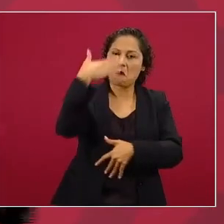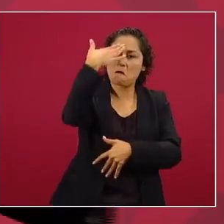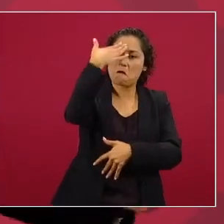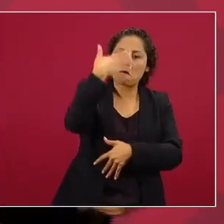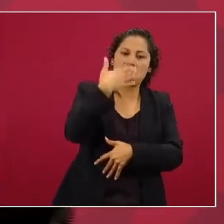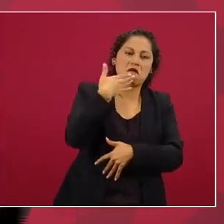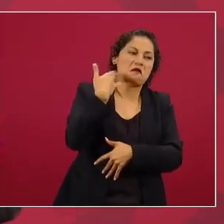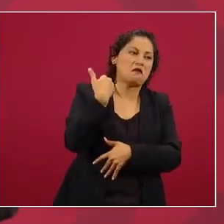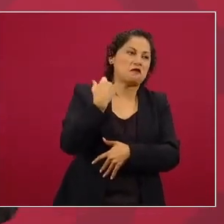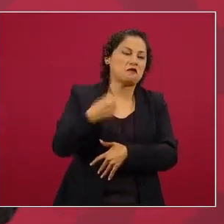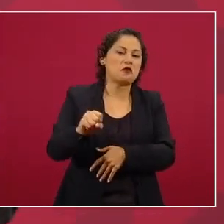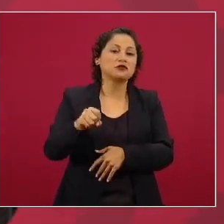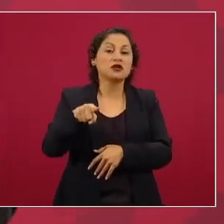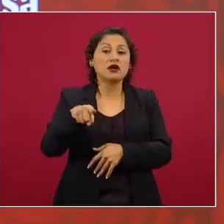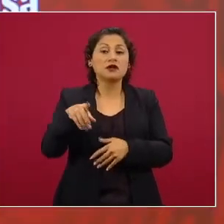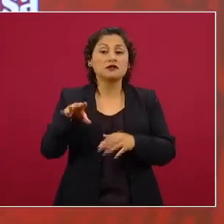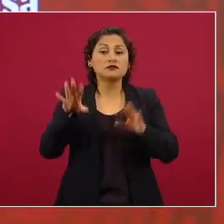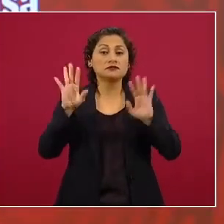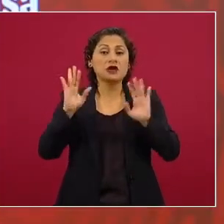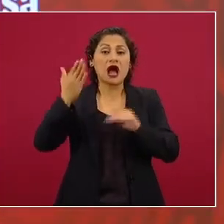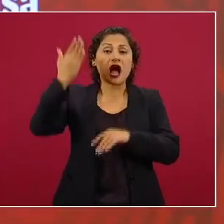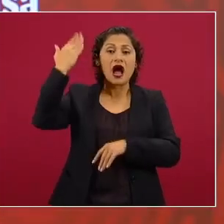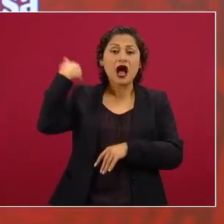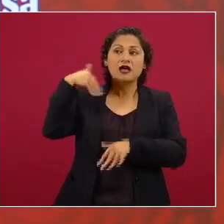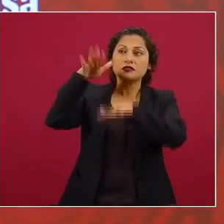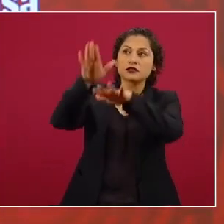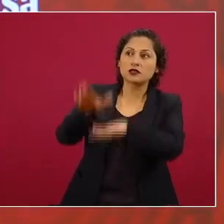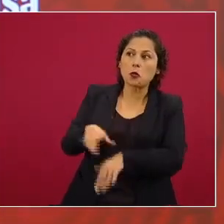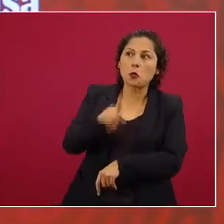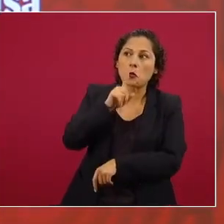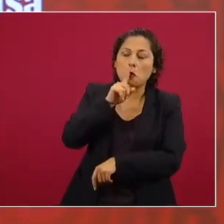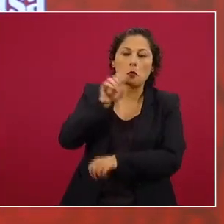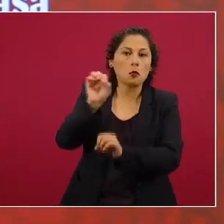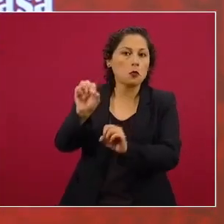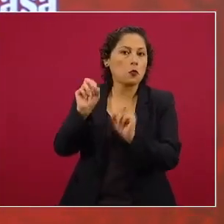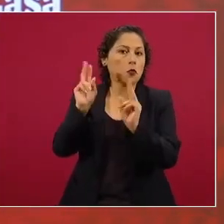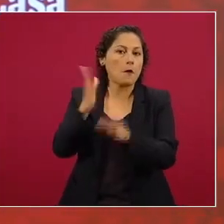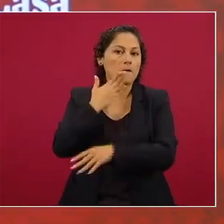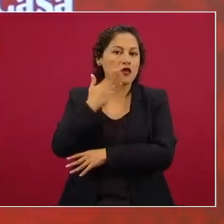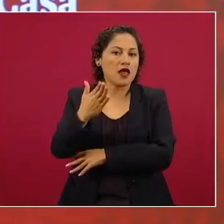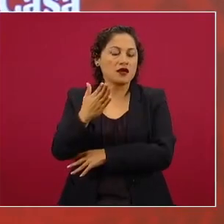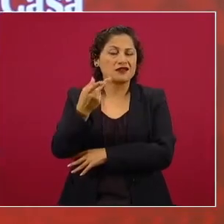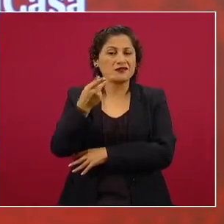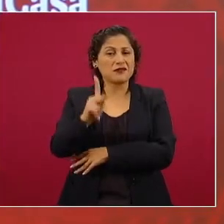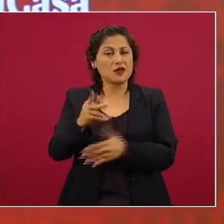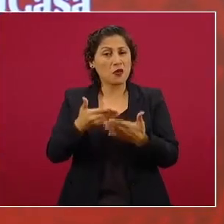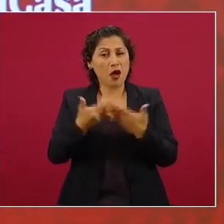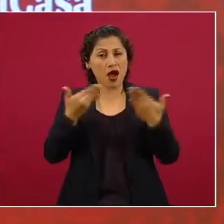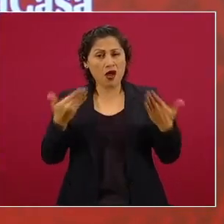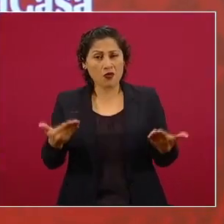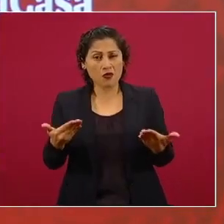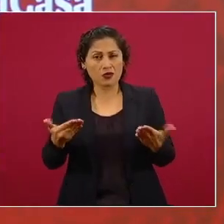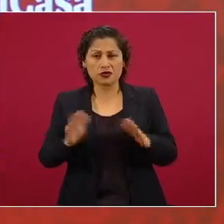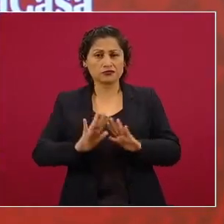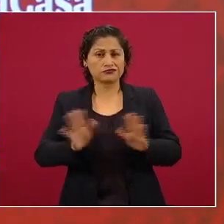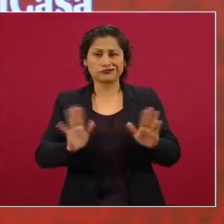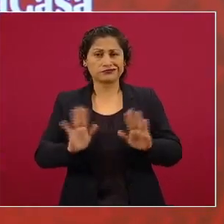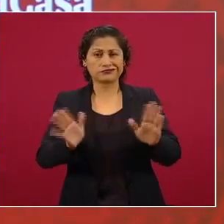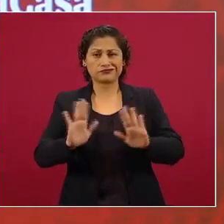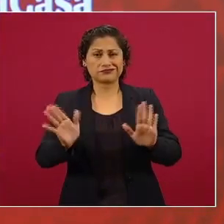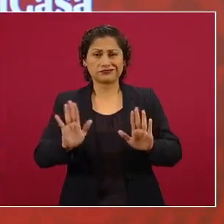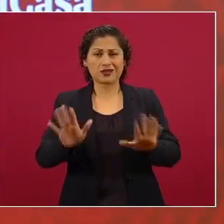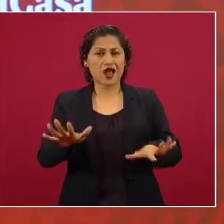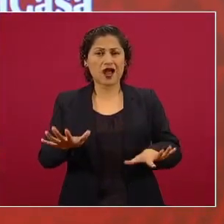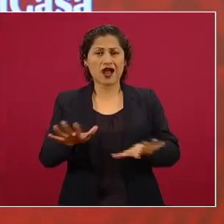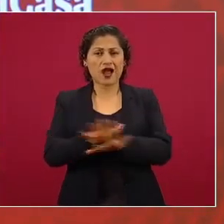en otros tiempos, pero ahora ya cada ciudadano tiene su